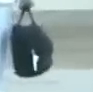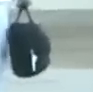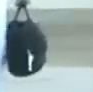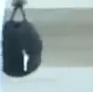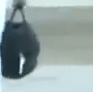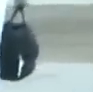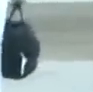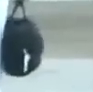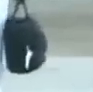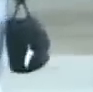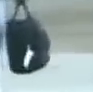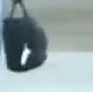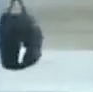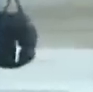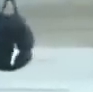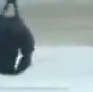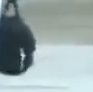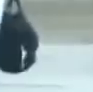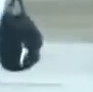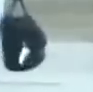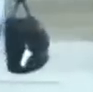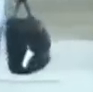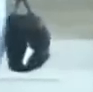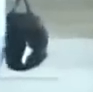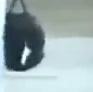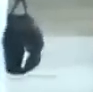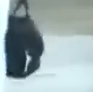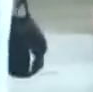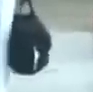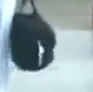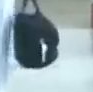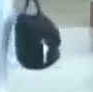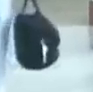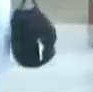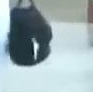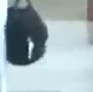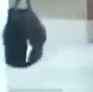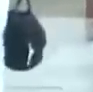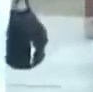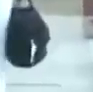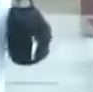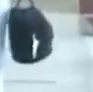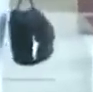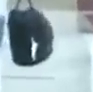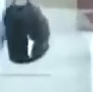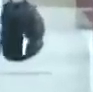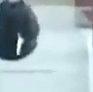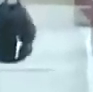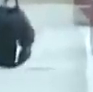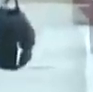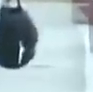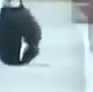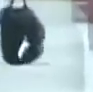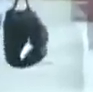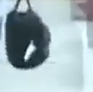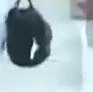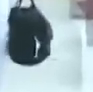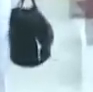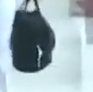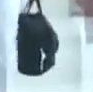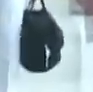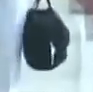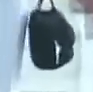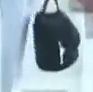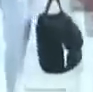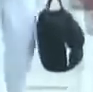Sí, muchísimas gracias por el contacto que establecemos a esta hora desde el Palacio de Miraflores, específicamente desde